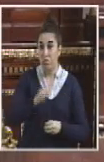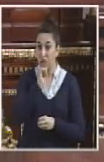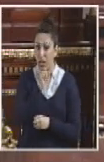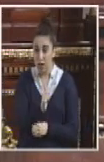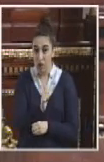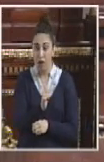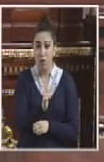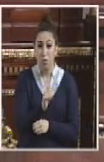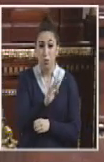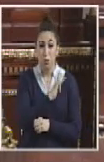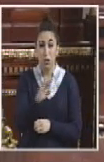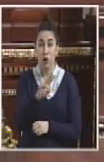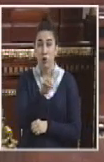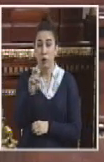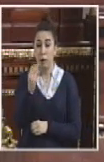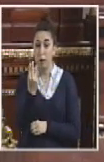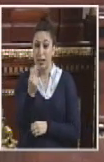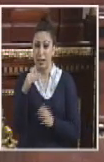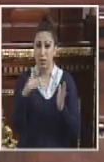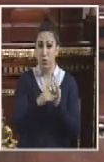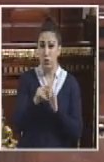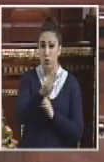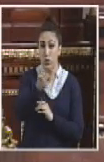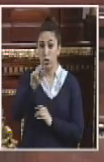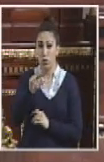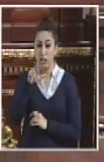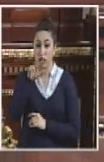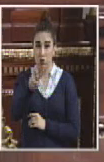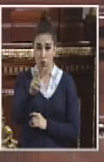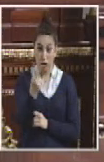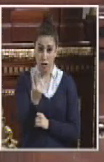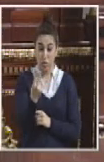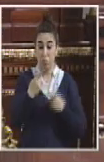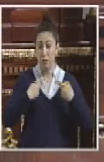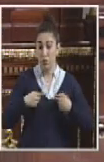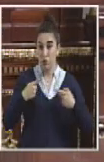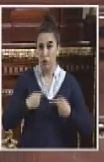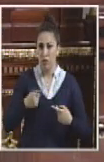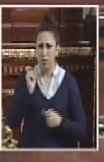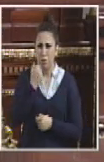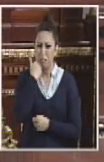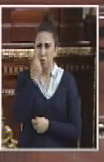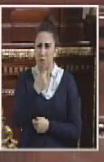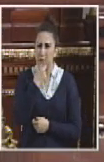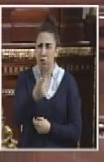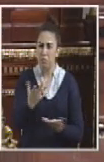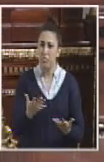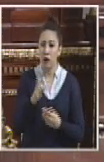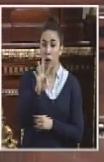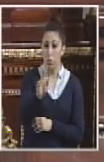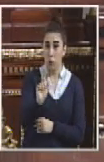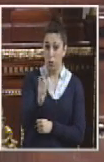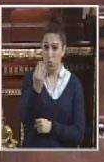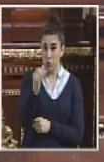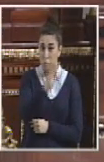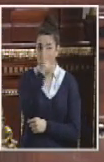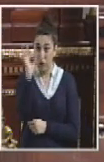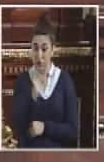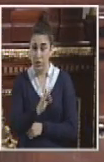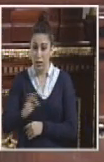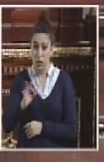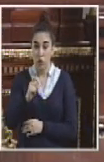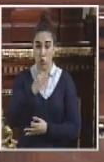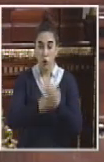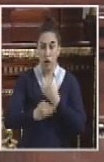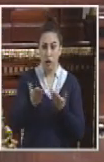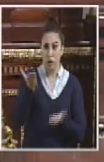225,482 personas, es decir, el 4.9% con respecto a